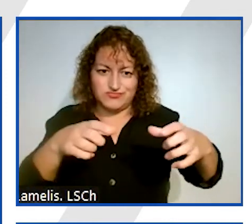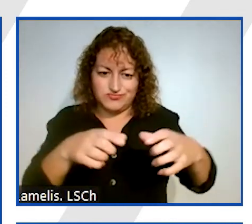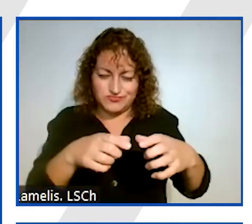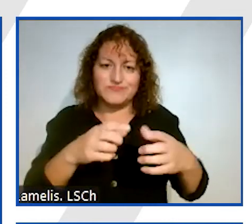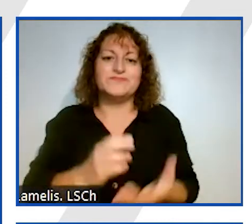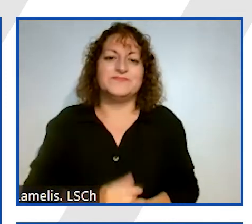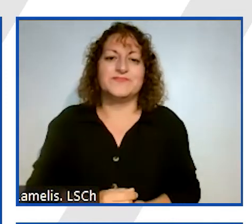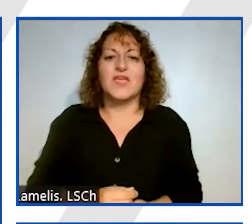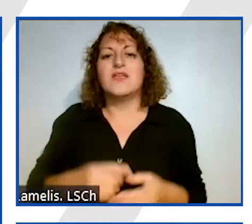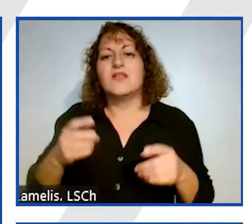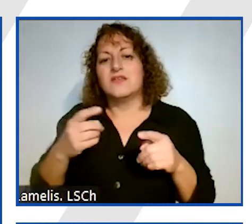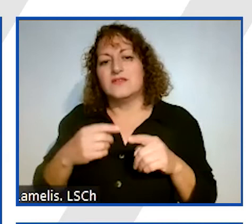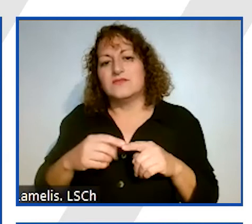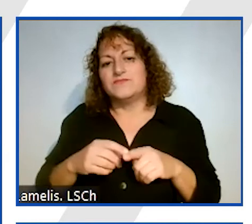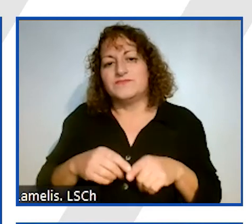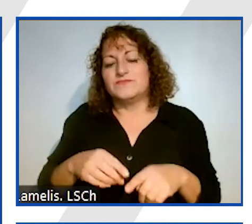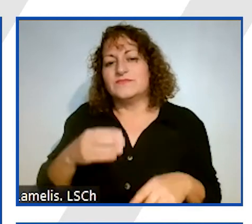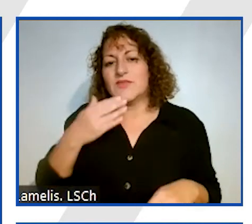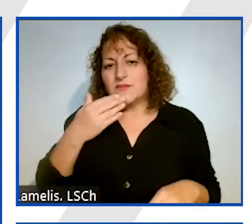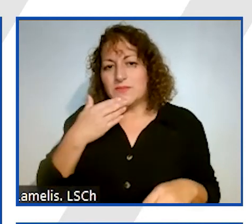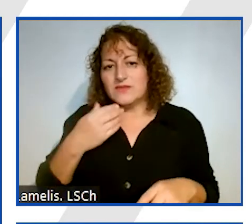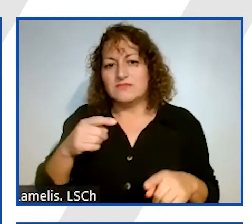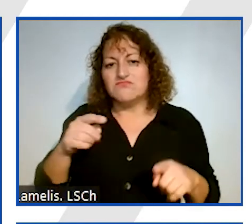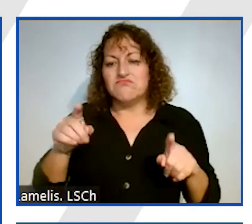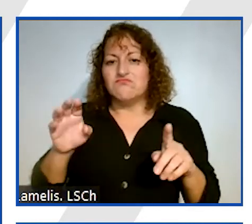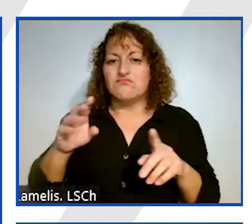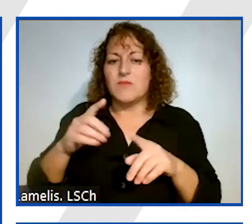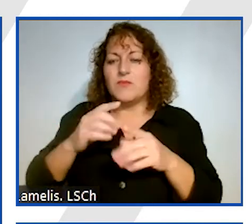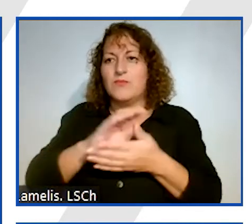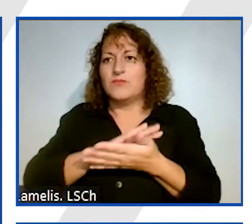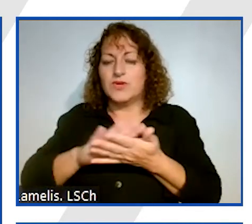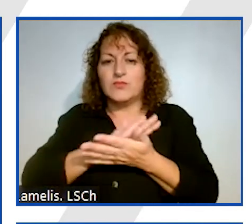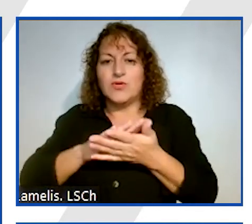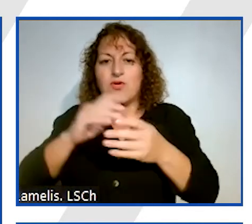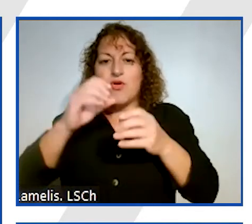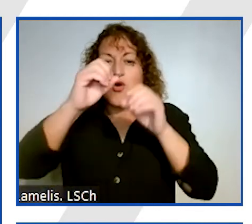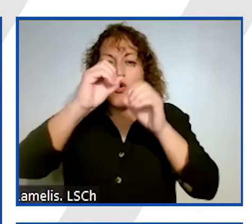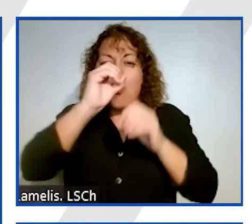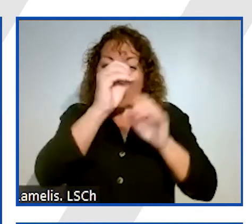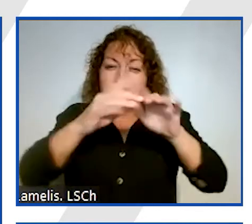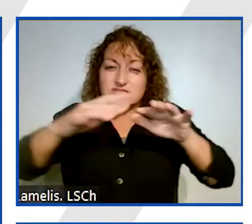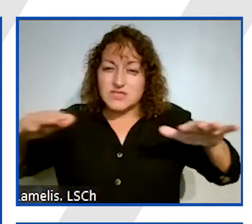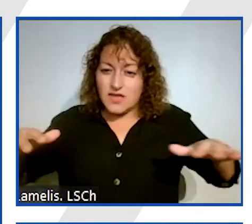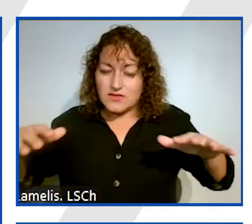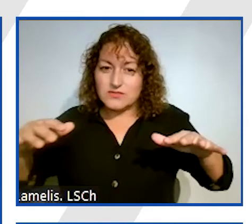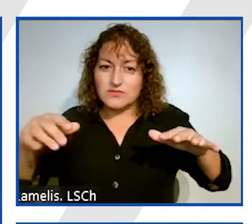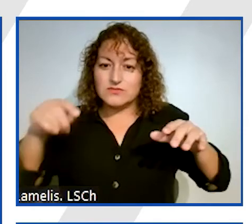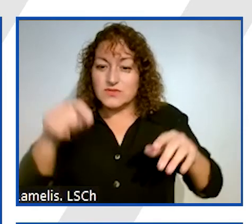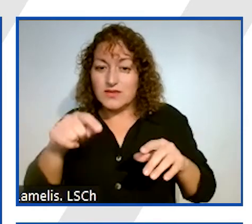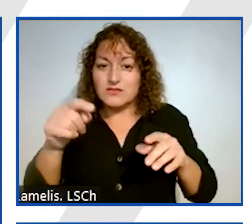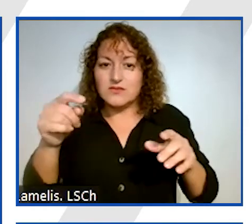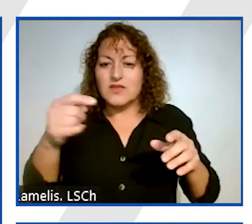gran distribución geográfica, están presentes en todos los océanos, tienen muchas crías y no se pescan, o no tienen